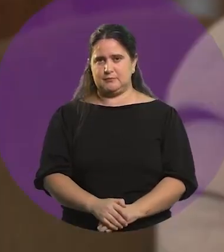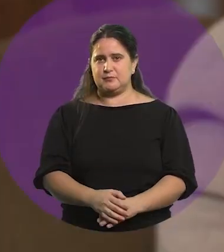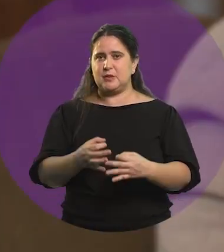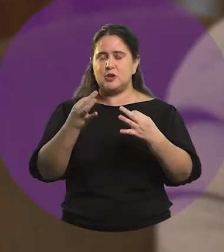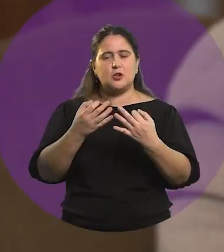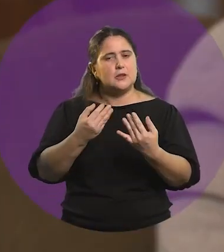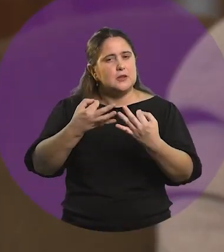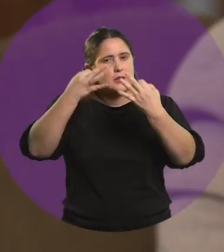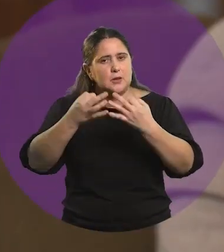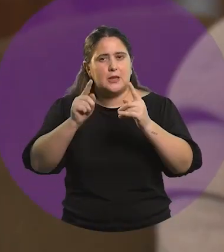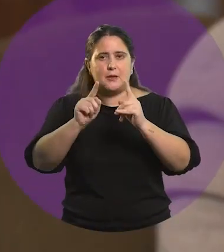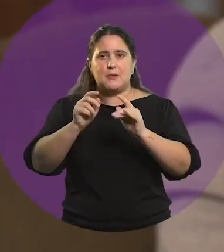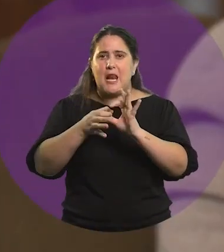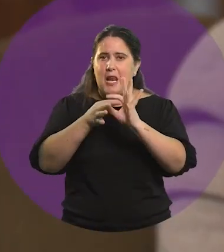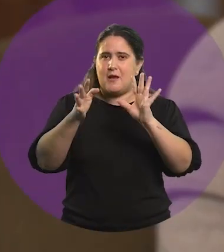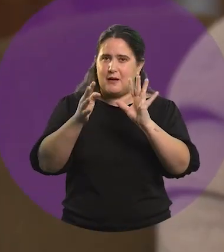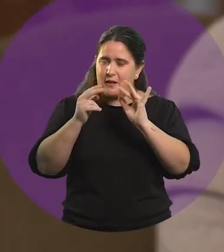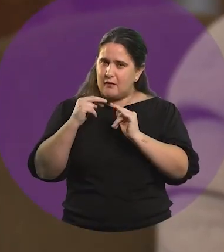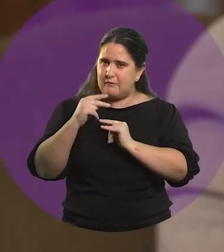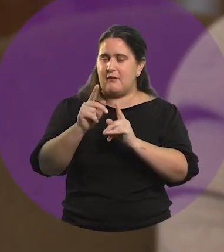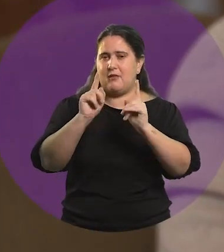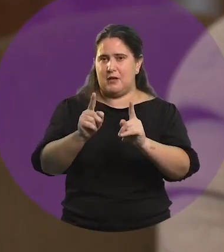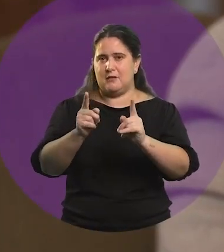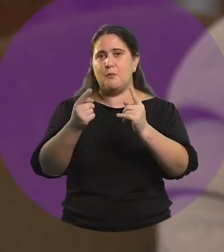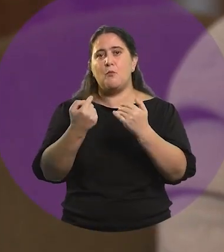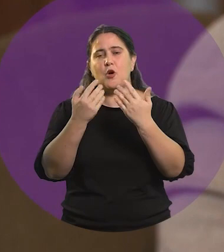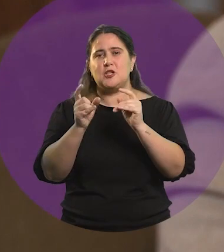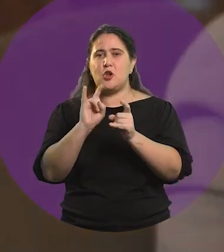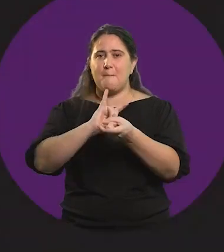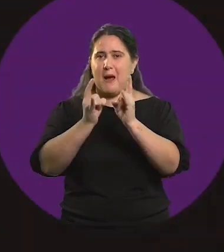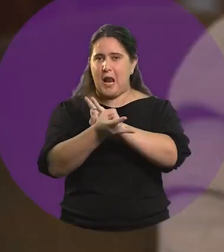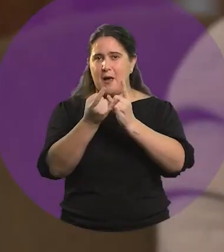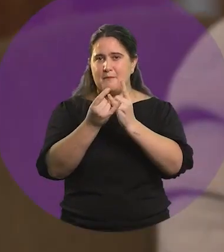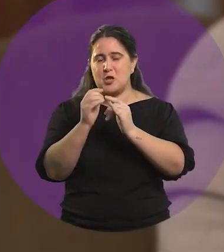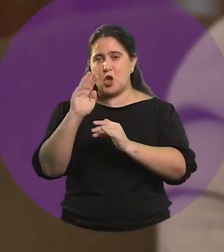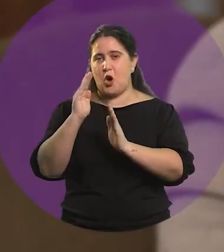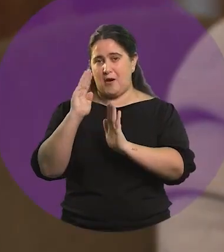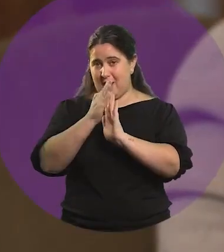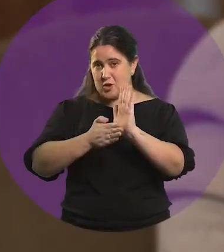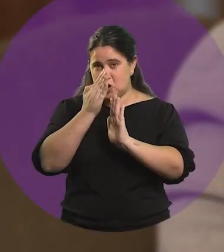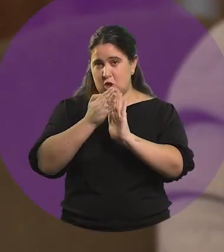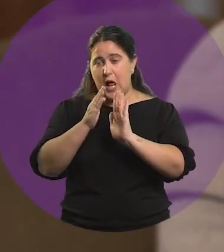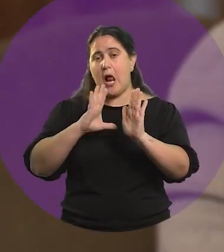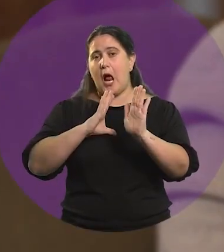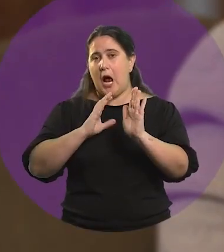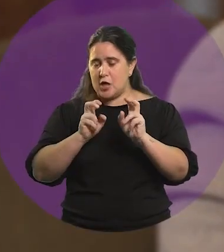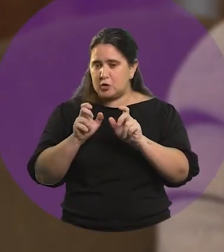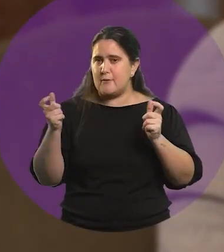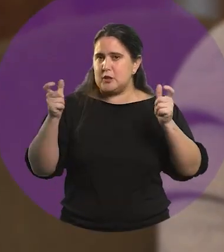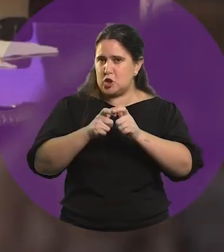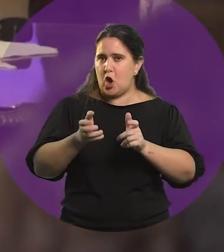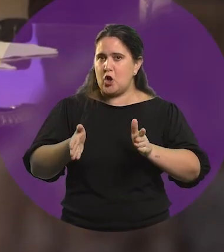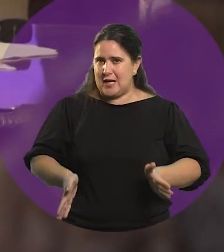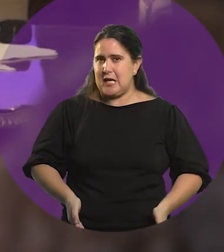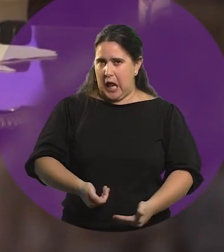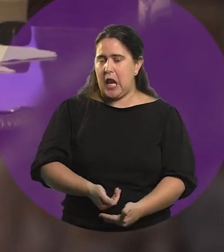Soy una convencida de adelantarnos a la agenda. Por eso el Parlamento Nacional por primera vez tiene una comisión de